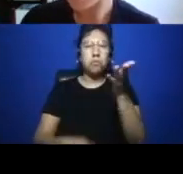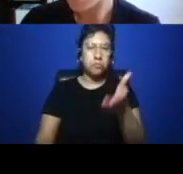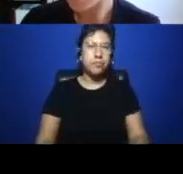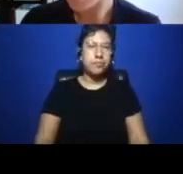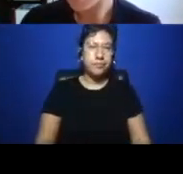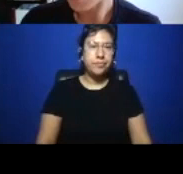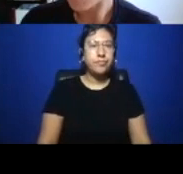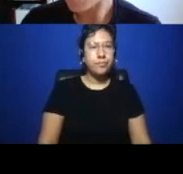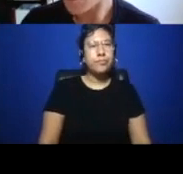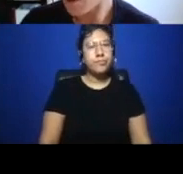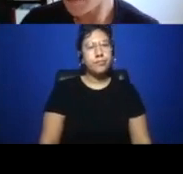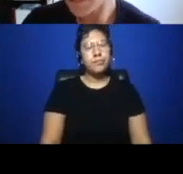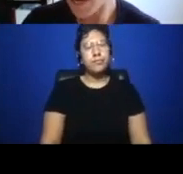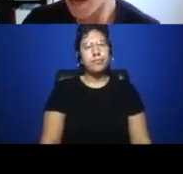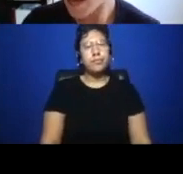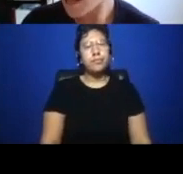aplicación y...